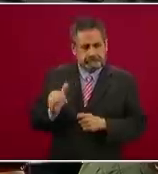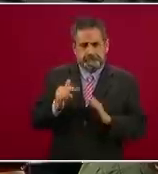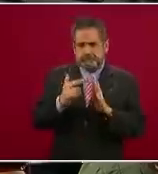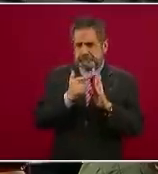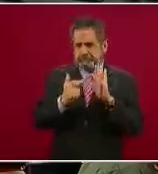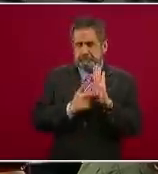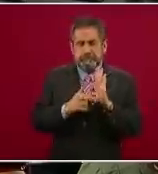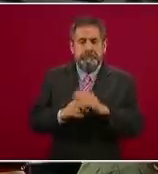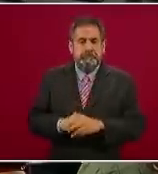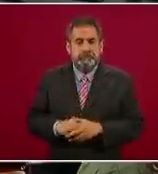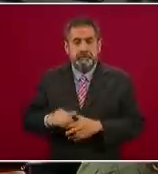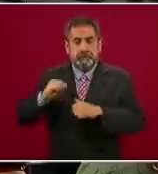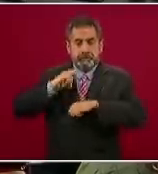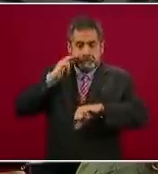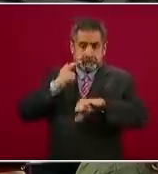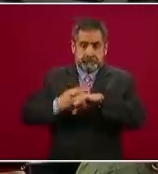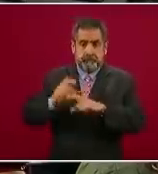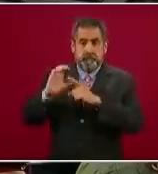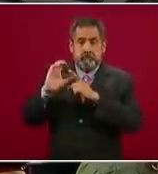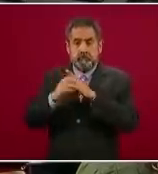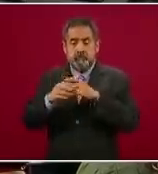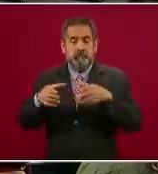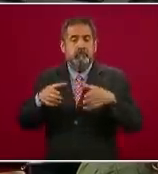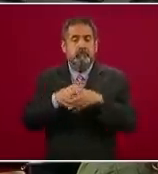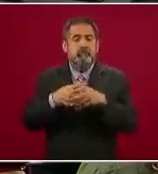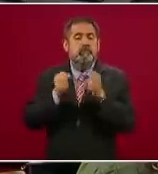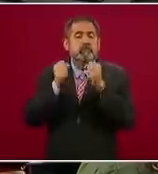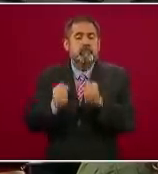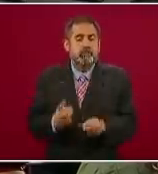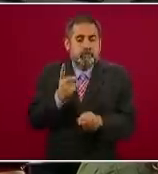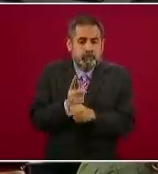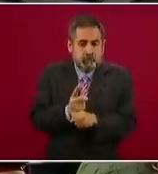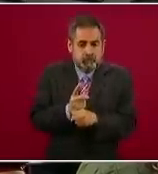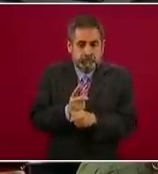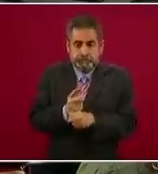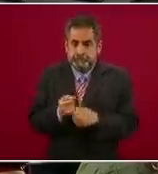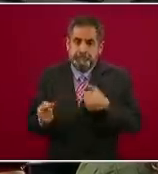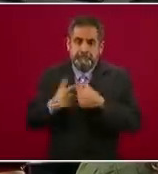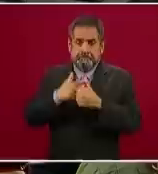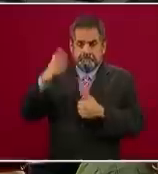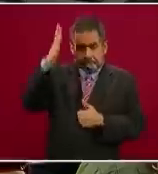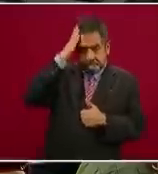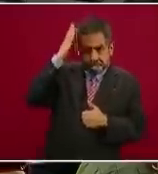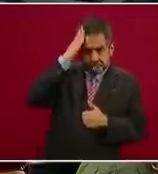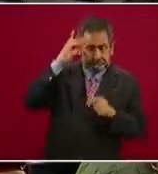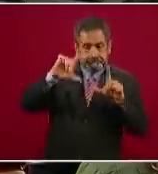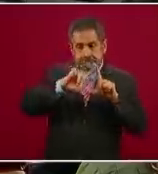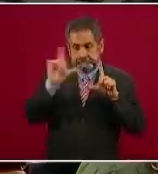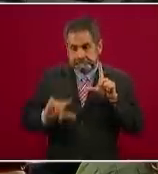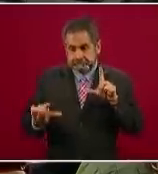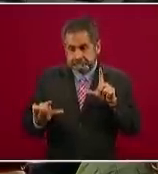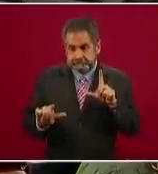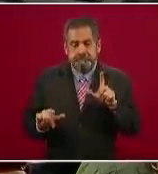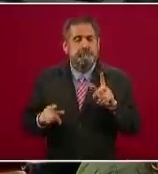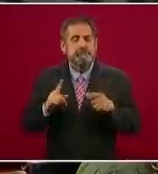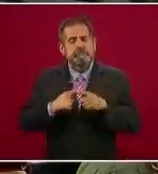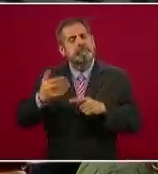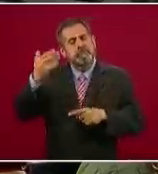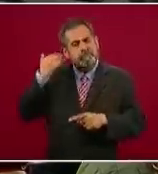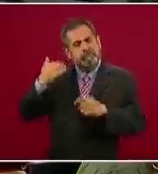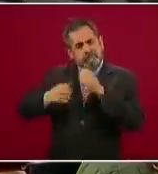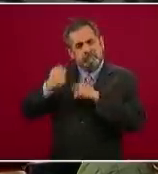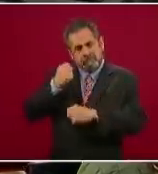El Consejo Nacional para la Seguridad en Salud se estableció precisamente para estas circunstancias hace ya varios